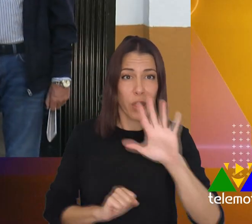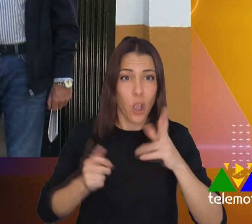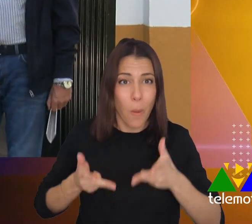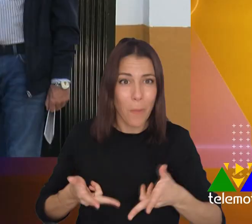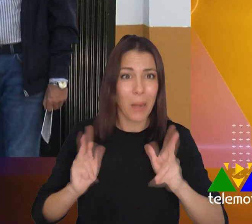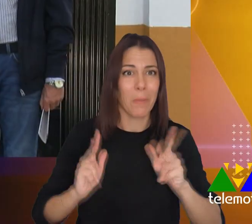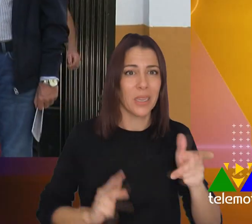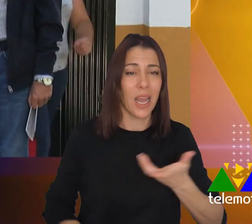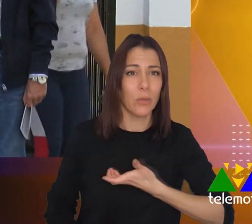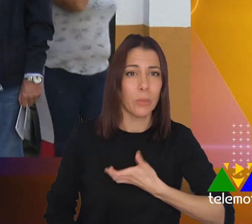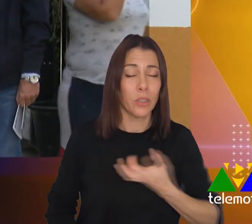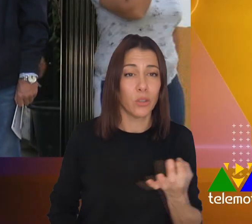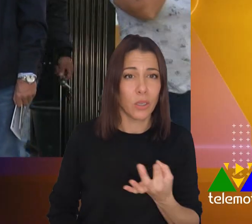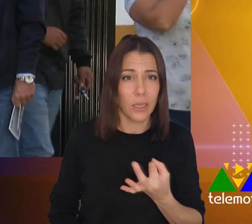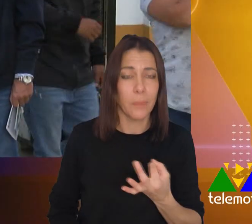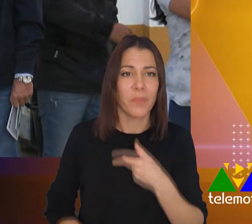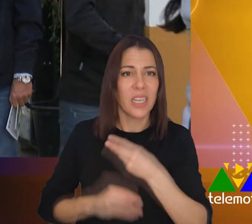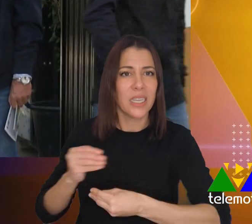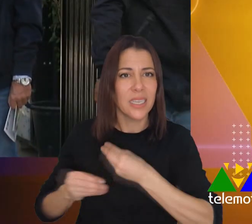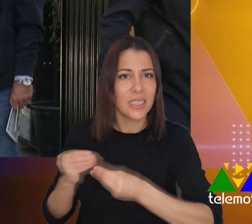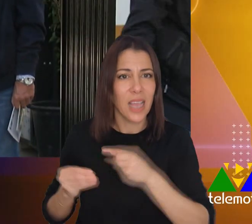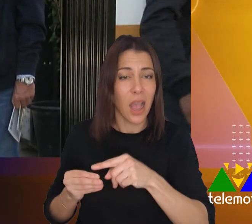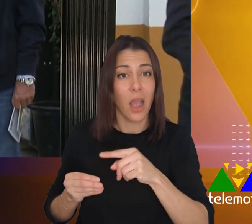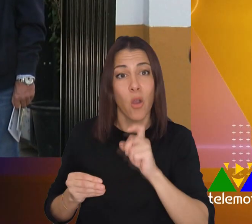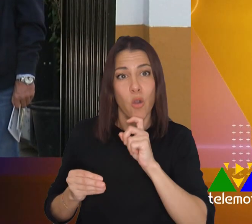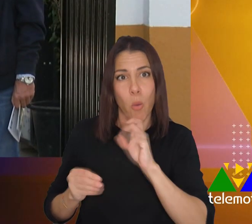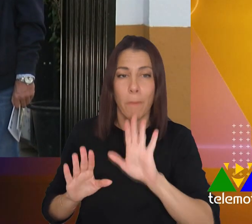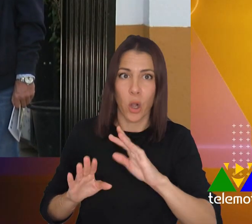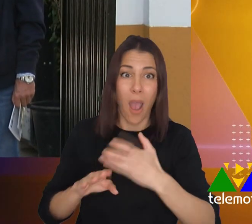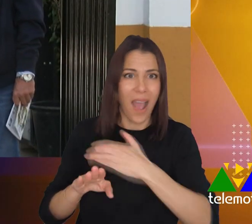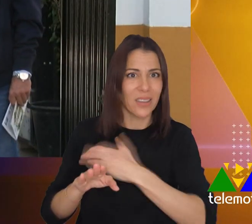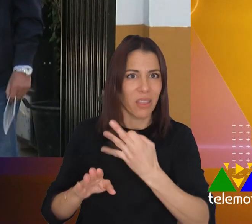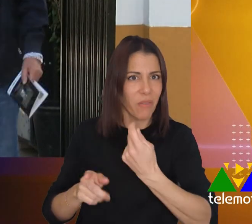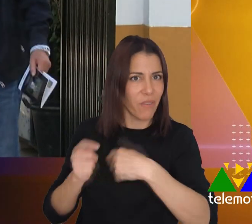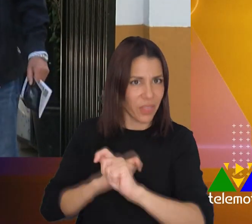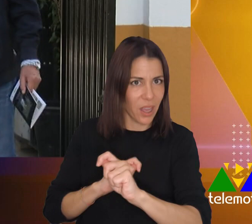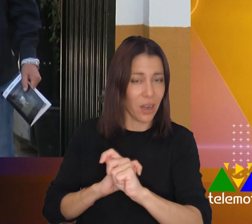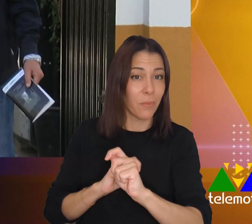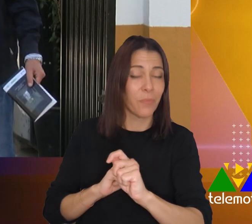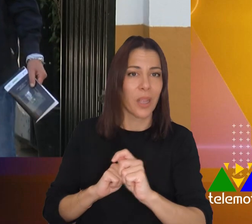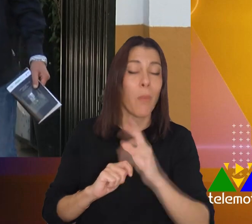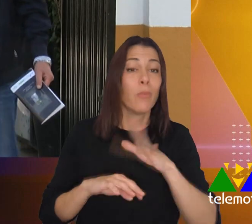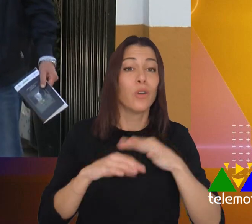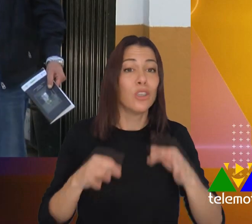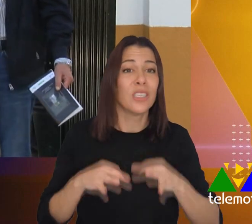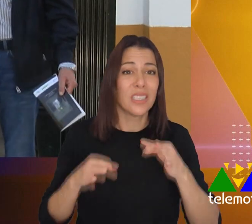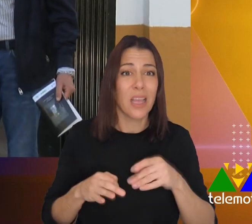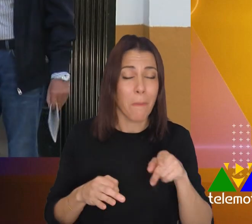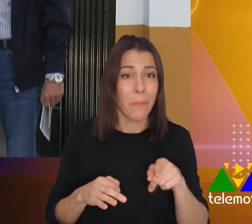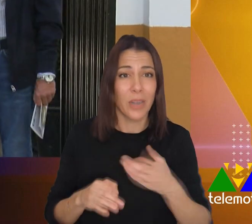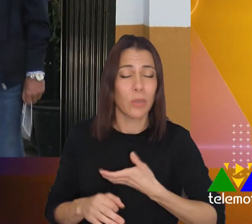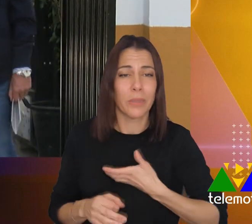al ayuntamiento que se haga vendiéndolo previamente. Como siempre es que el ayuntamiento le pilló sin